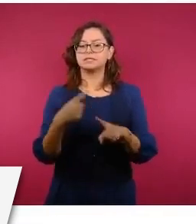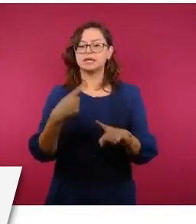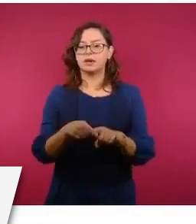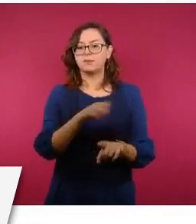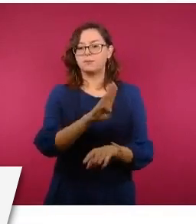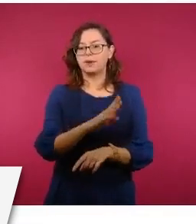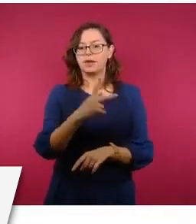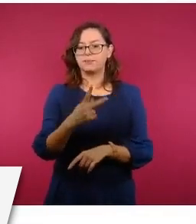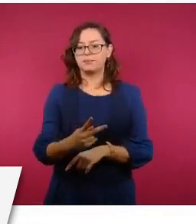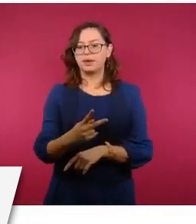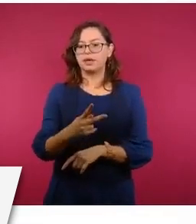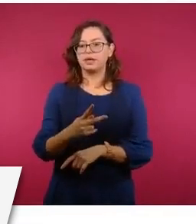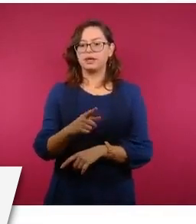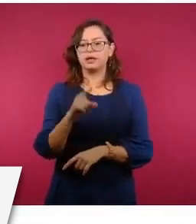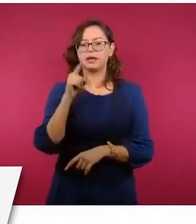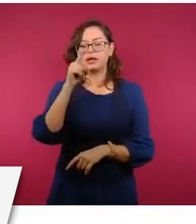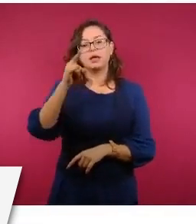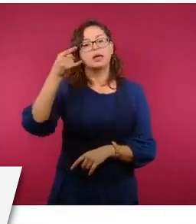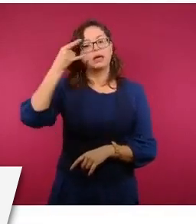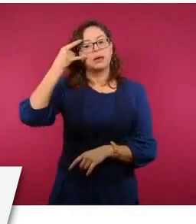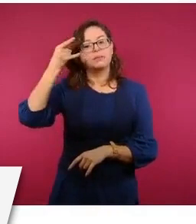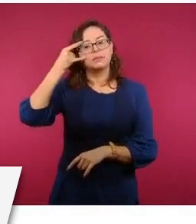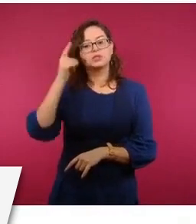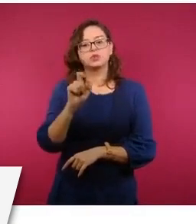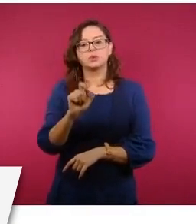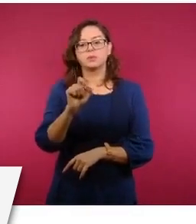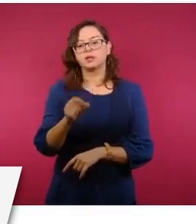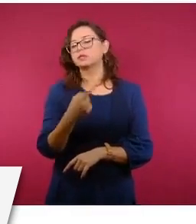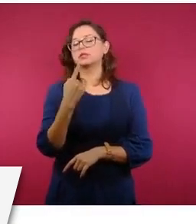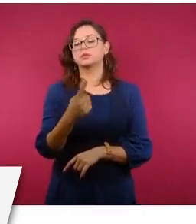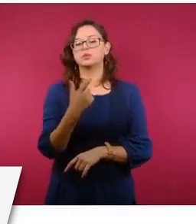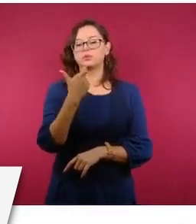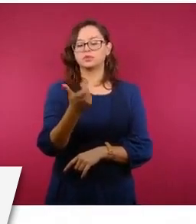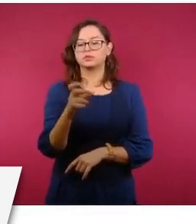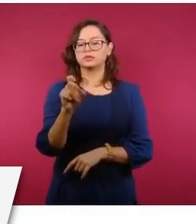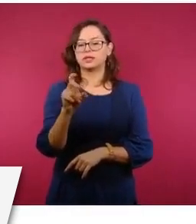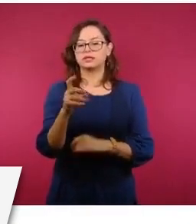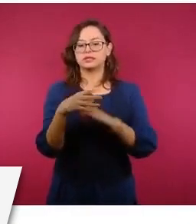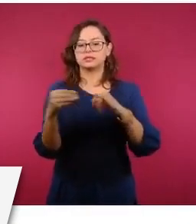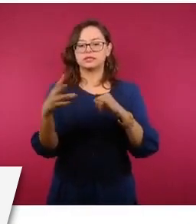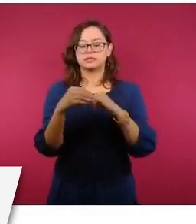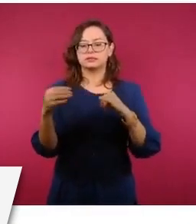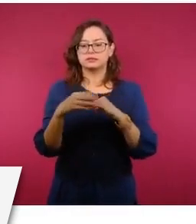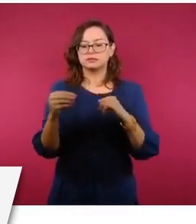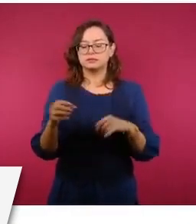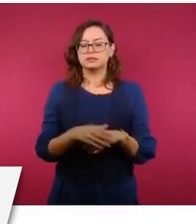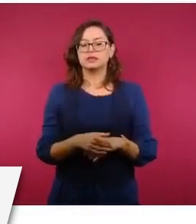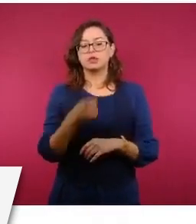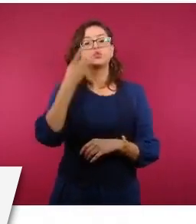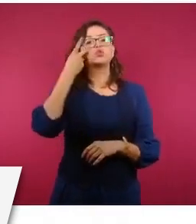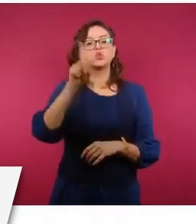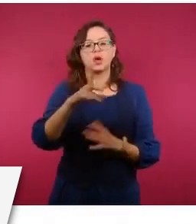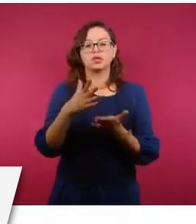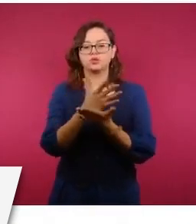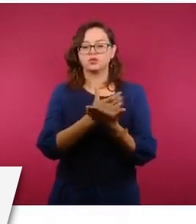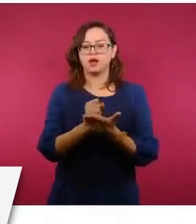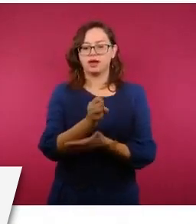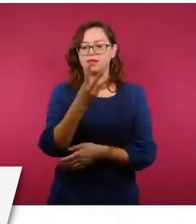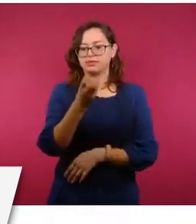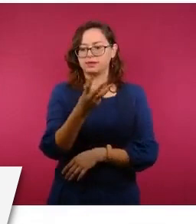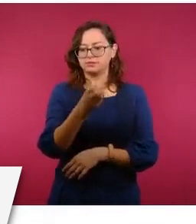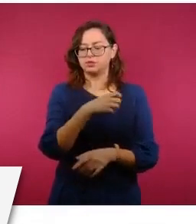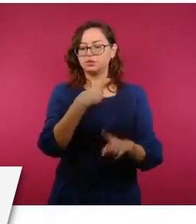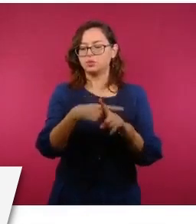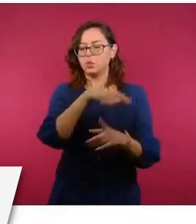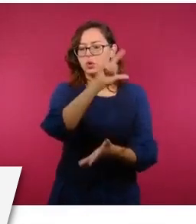BP en Escárcega, Campeche, 21 pesos 30 centavos por litro, un margen de 3 pesos 69 centavos,